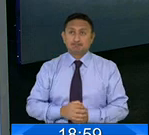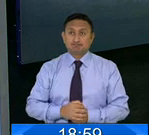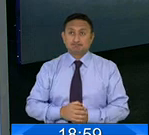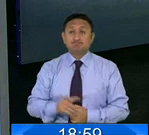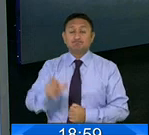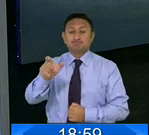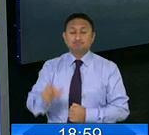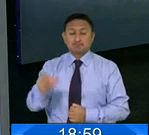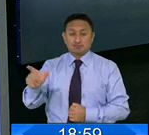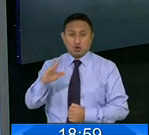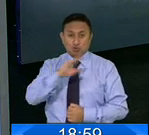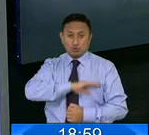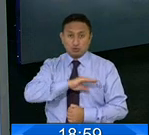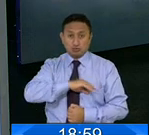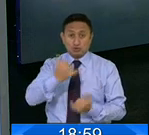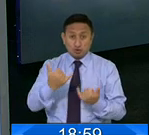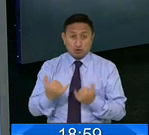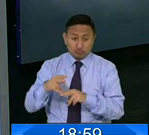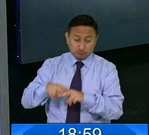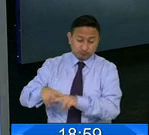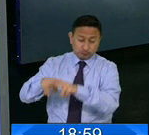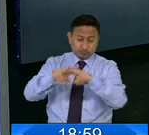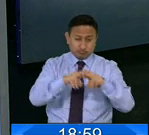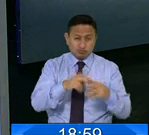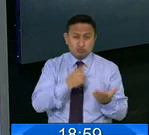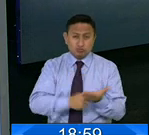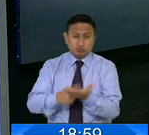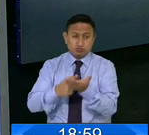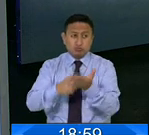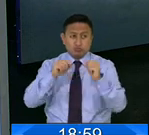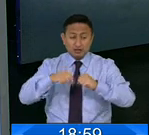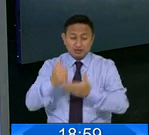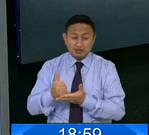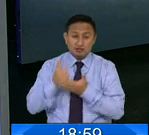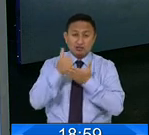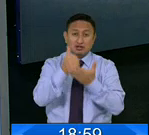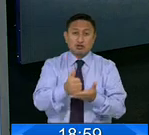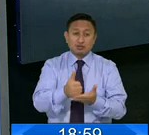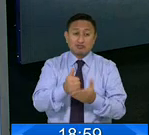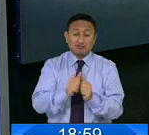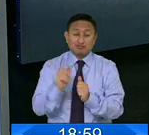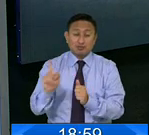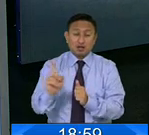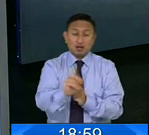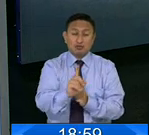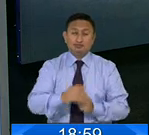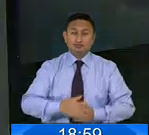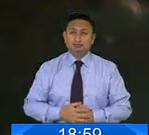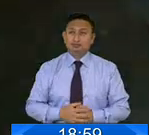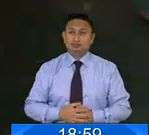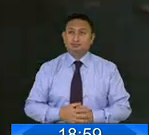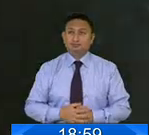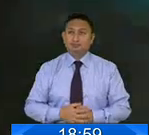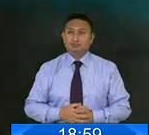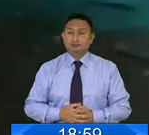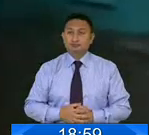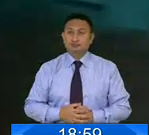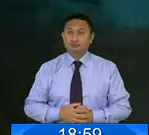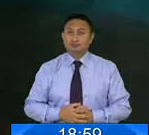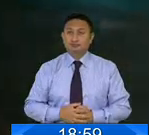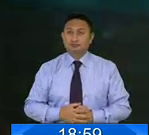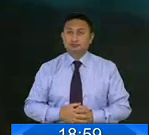Personal del municipio hará un análisis de los daños para la ayuda humanitaria a los afectados. ¡Ay, el